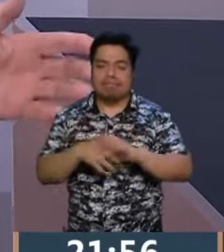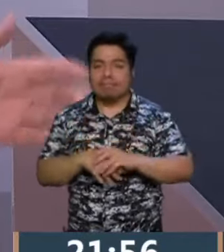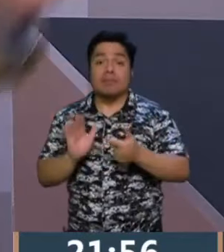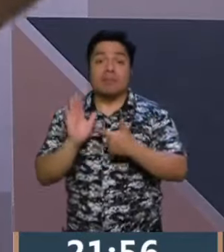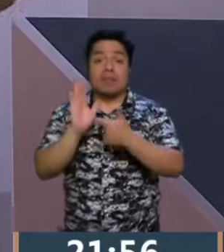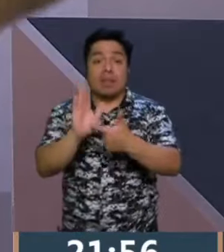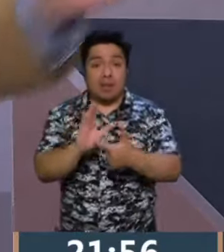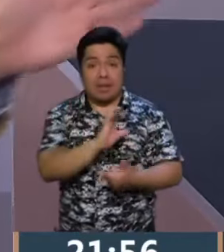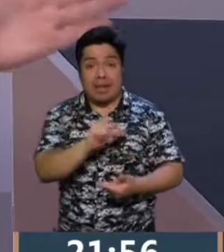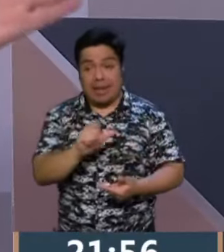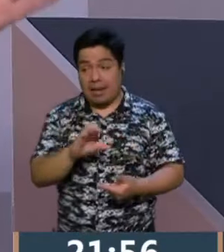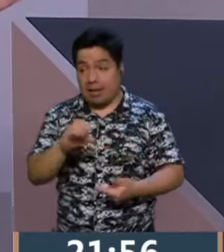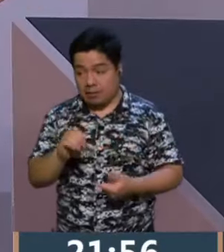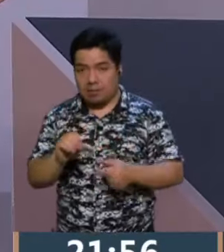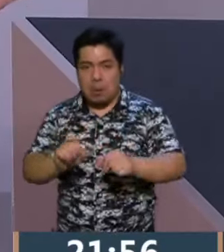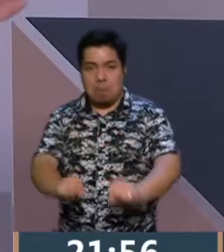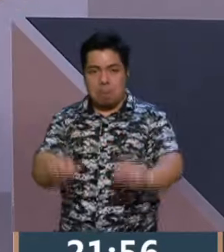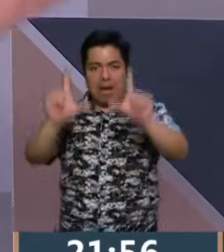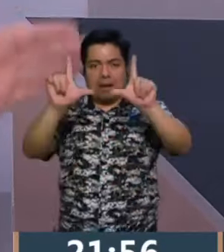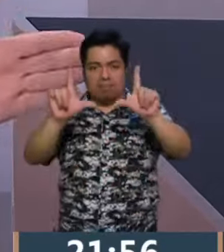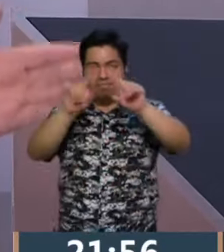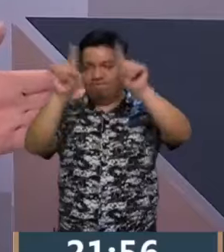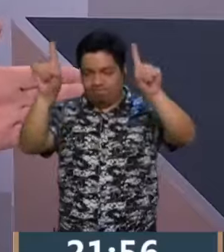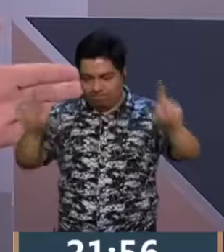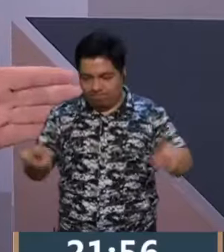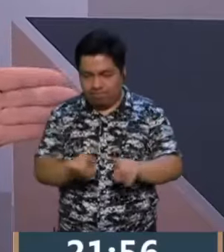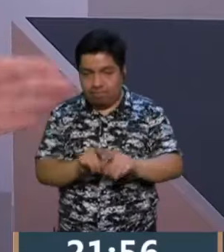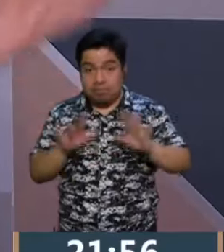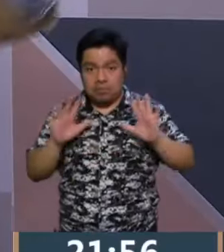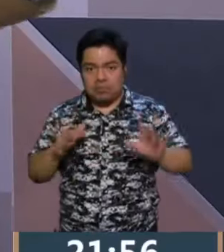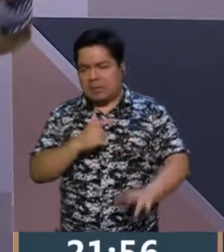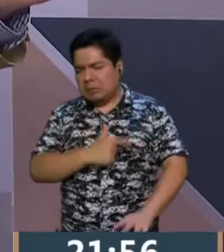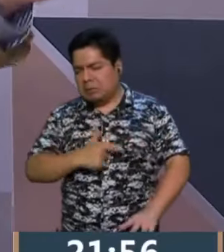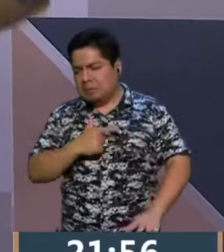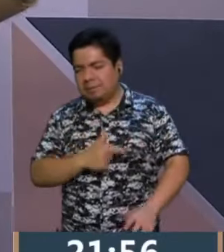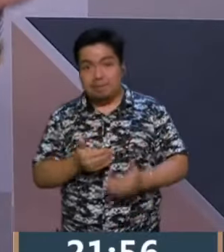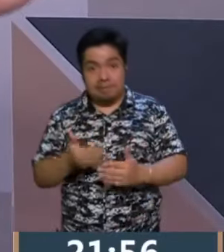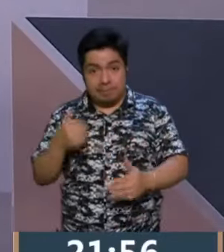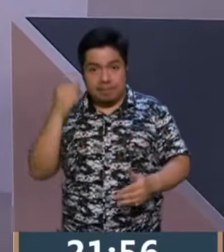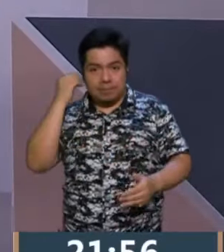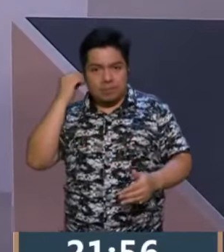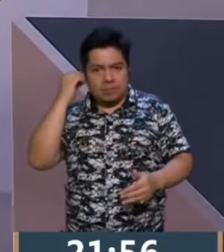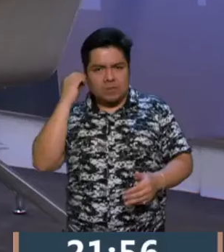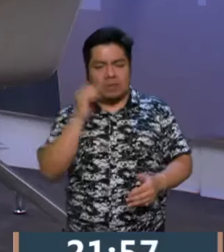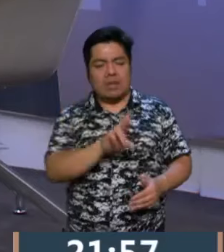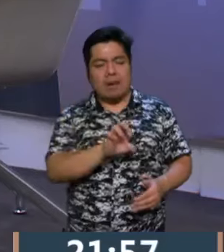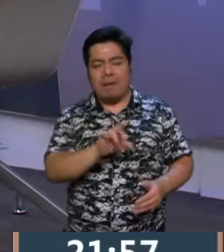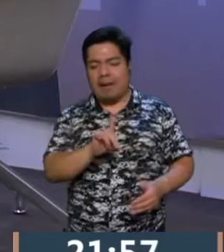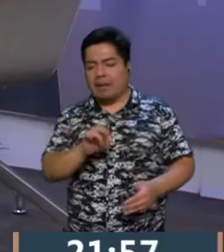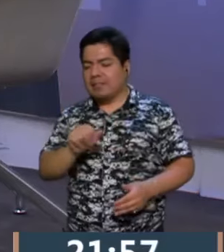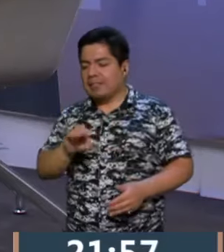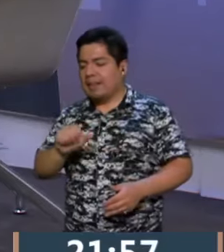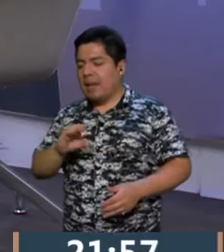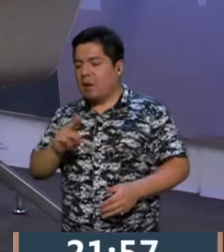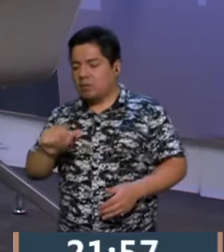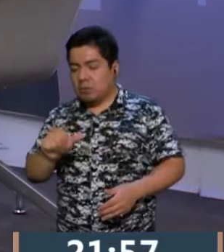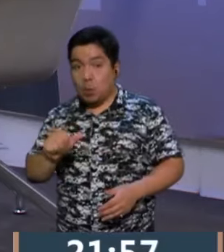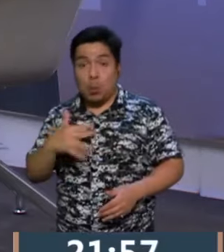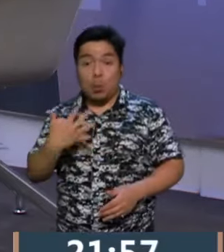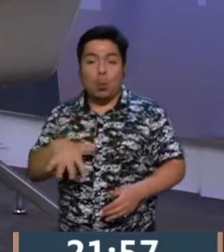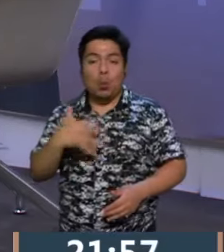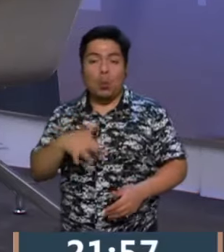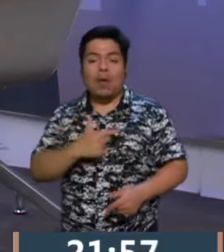grandes clásicos en pantalla grande. Y esto es maravilloso, ¿no? Yo hace poco vi Rebelde sin Causa, impresionante, ¿no? Y